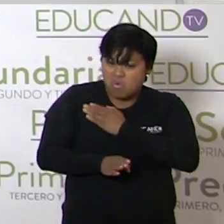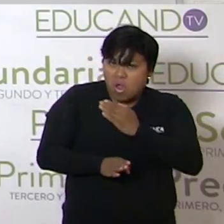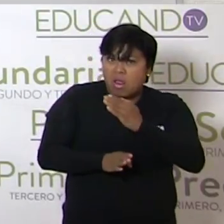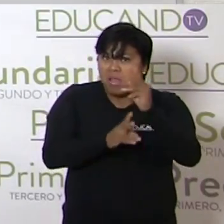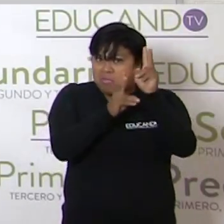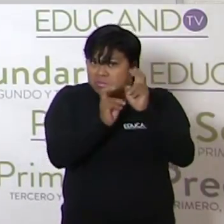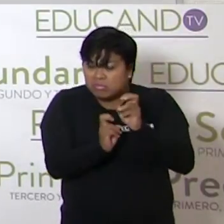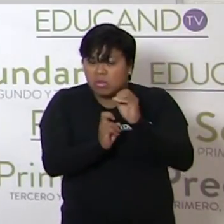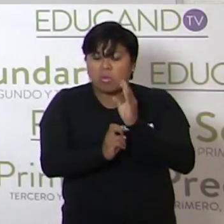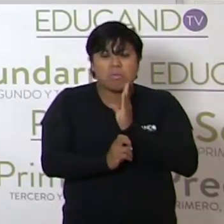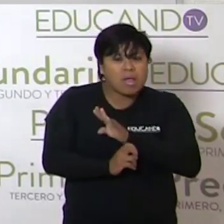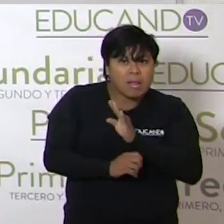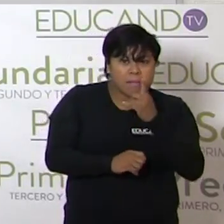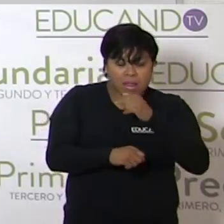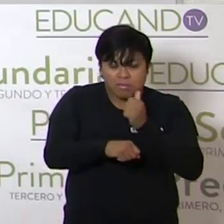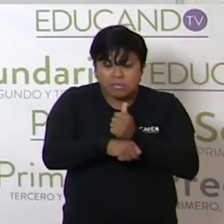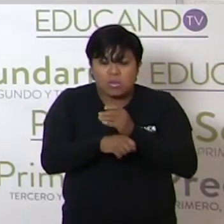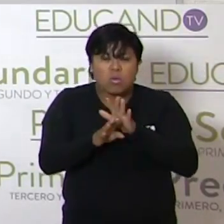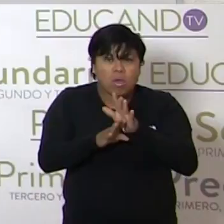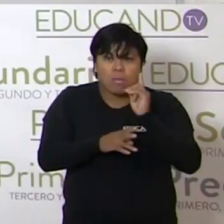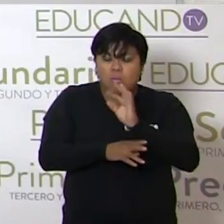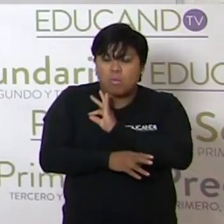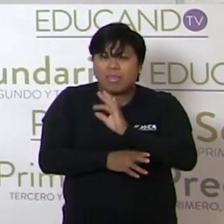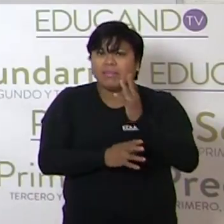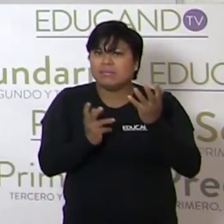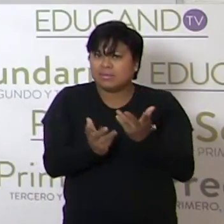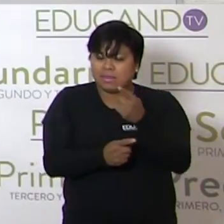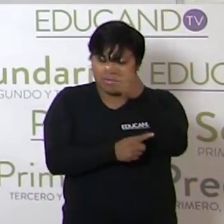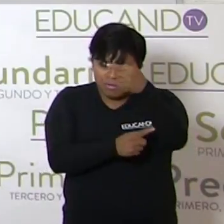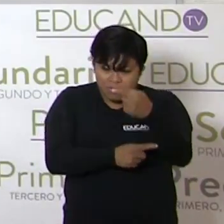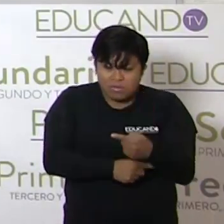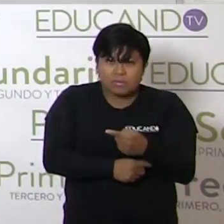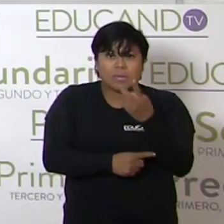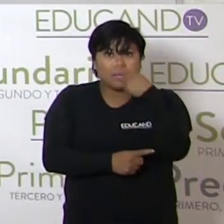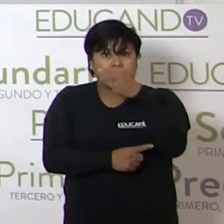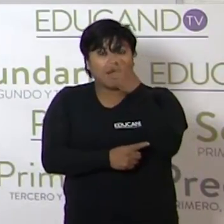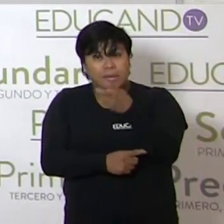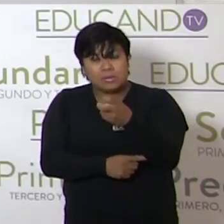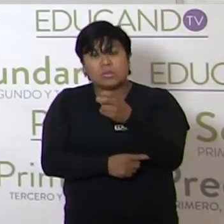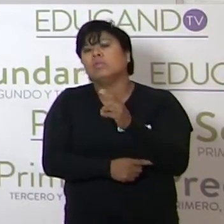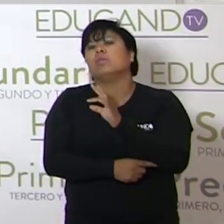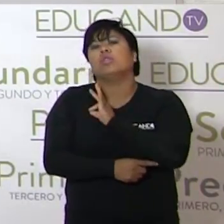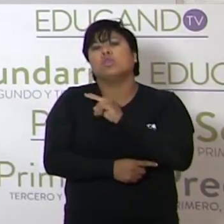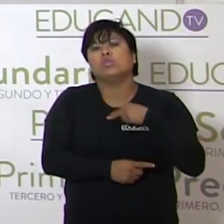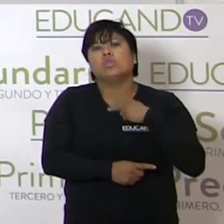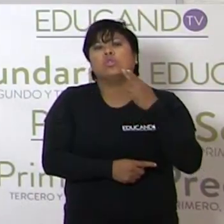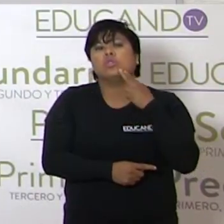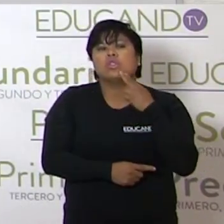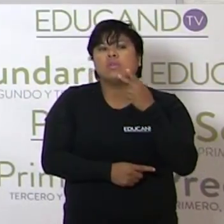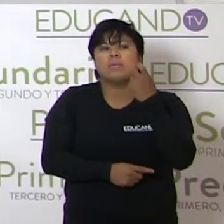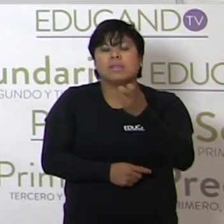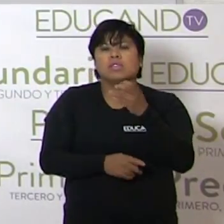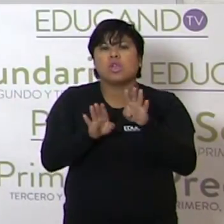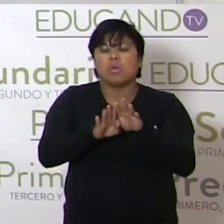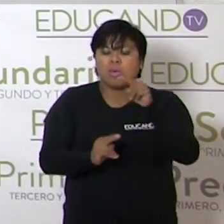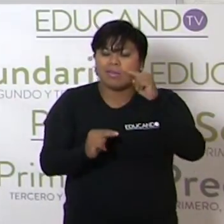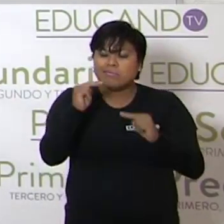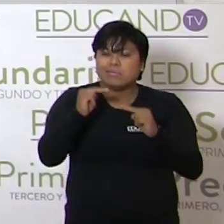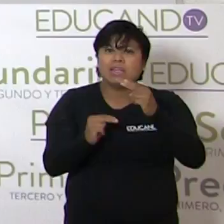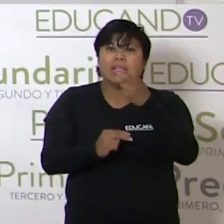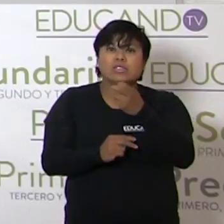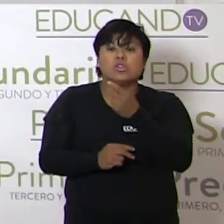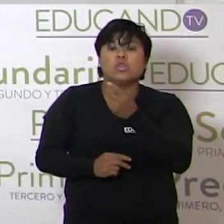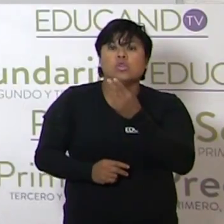aplicación o qué tantas descargas tiene? Para ello nos sirven algunos datos estadísticos que nos muestran